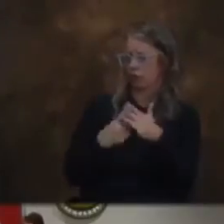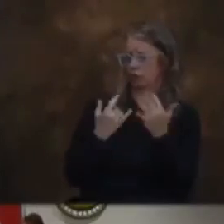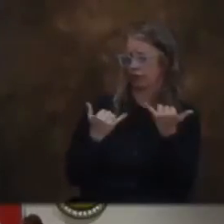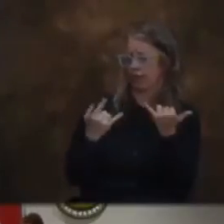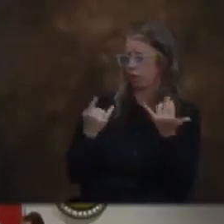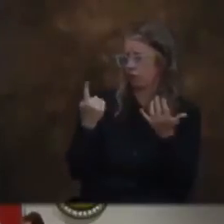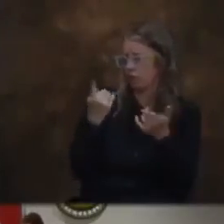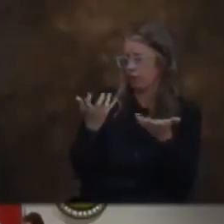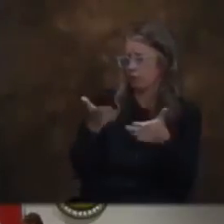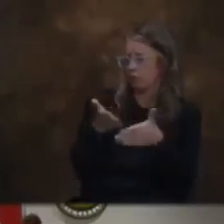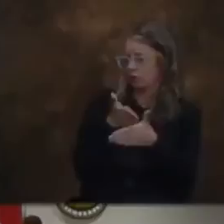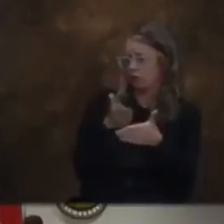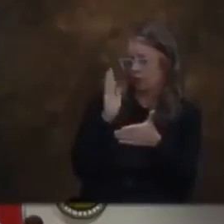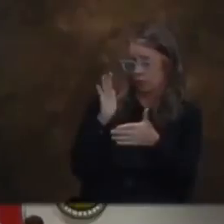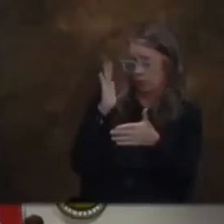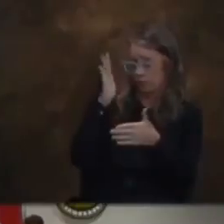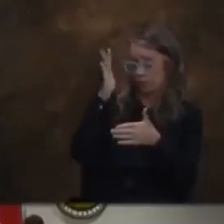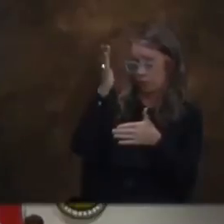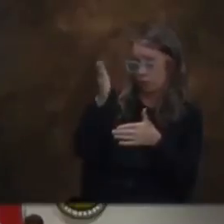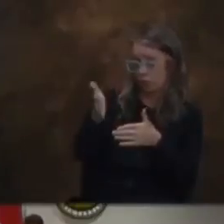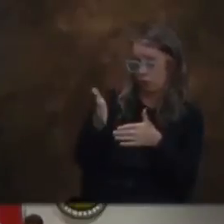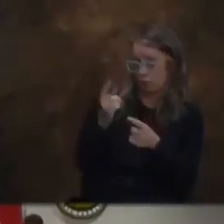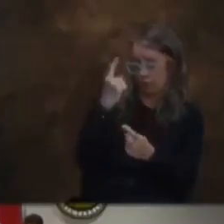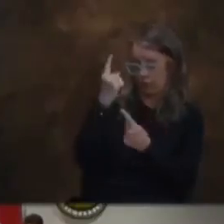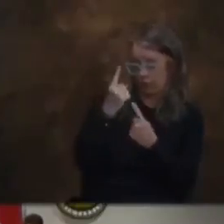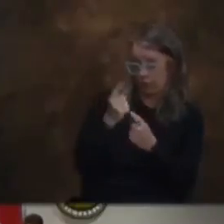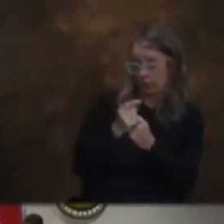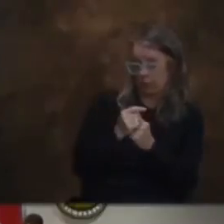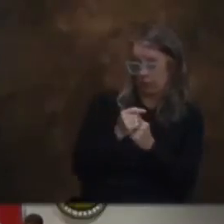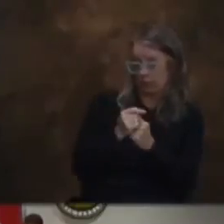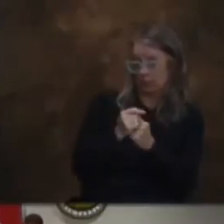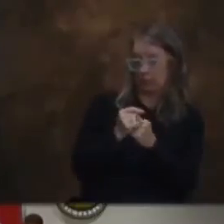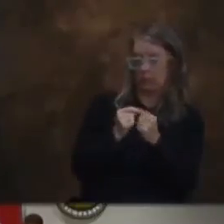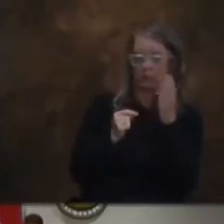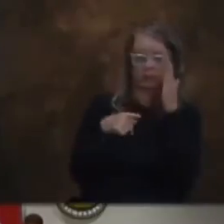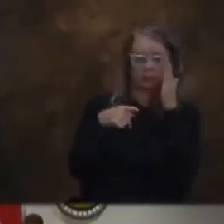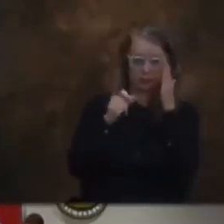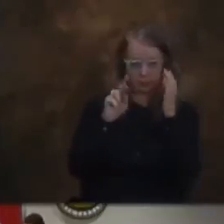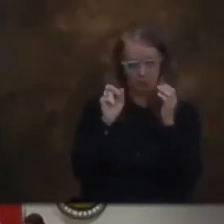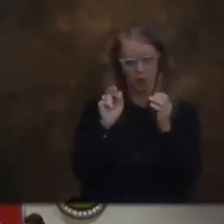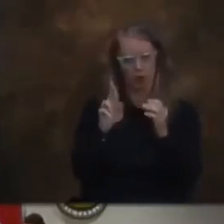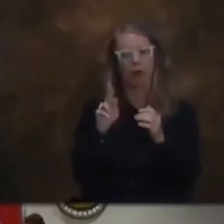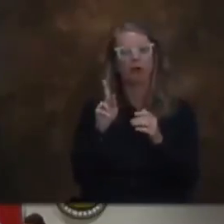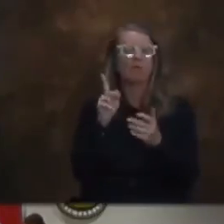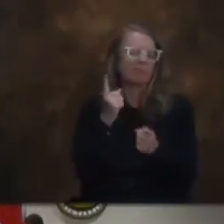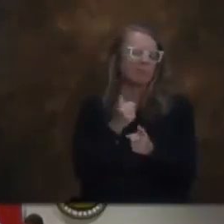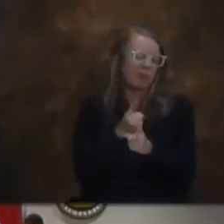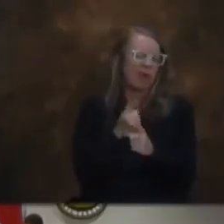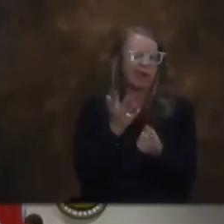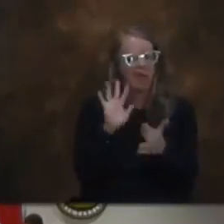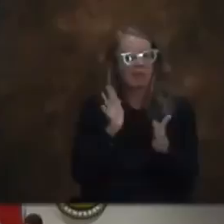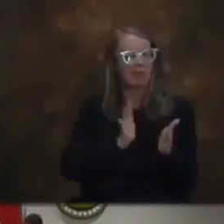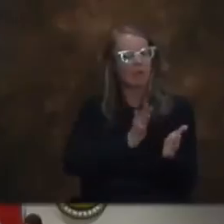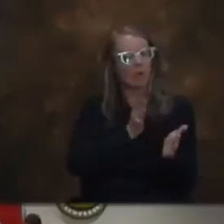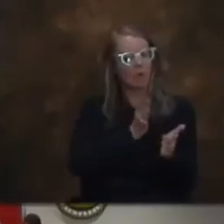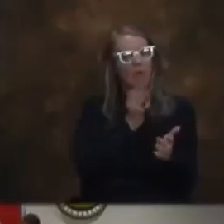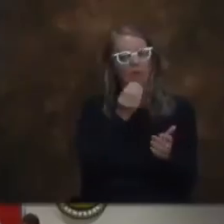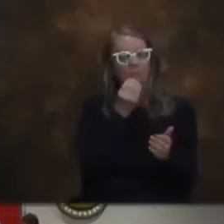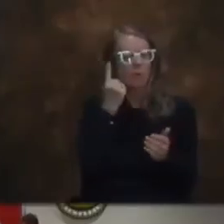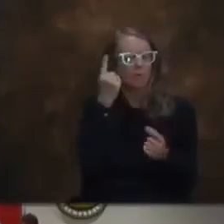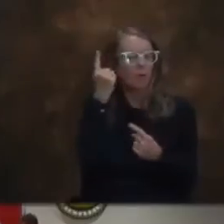compartir esas ideas en torno a esta sí básicamente vamos a comenzar con